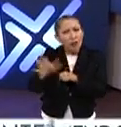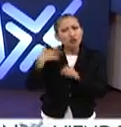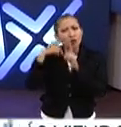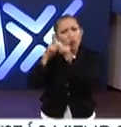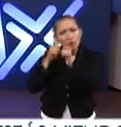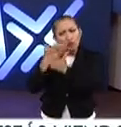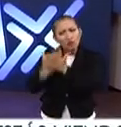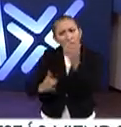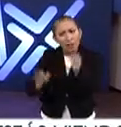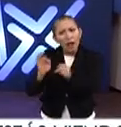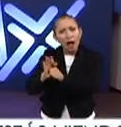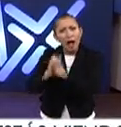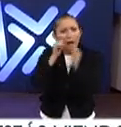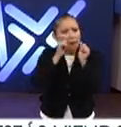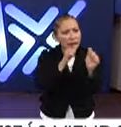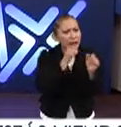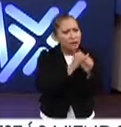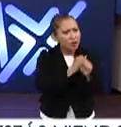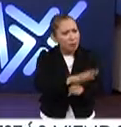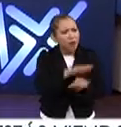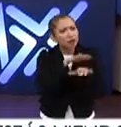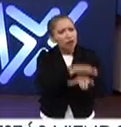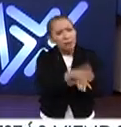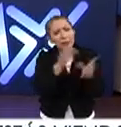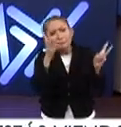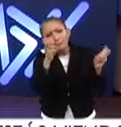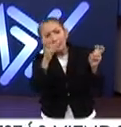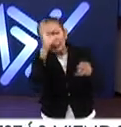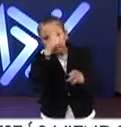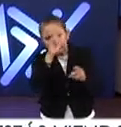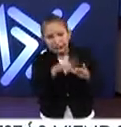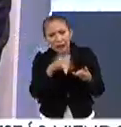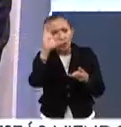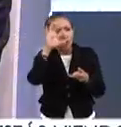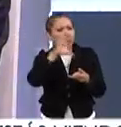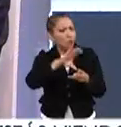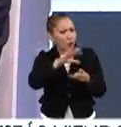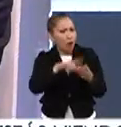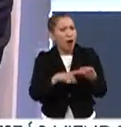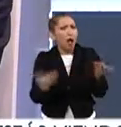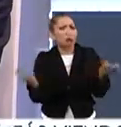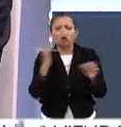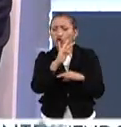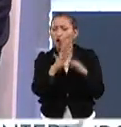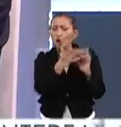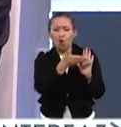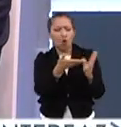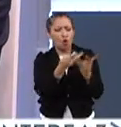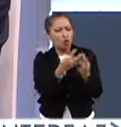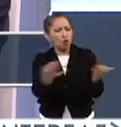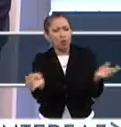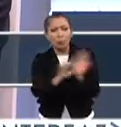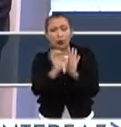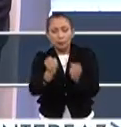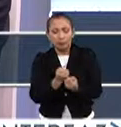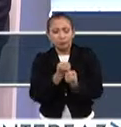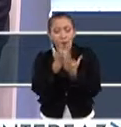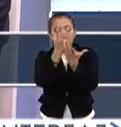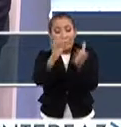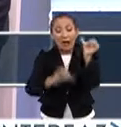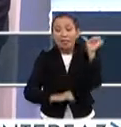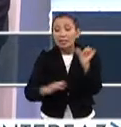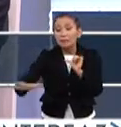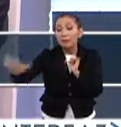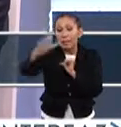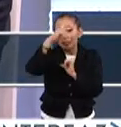grupos vulnerables, atender información sobre cuestiones científicas, culturales, todo lo que es la expresión de la